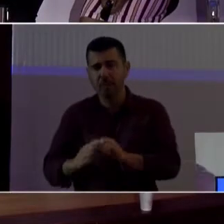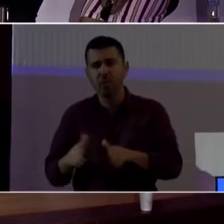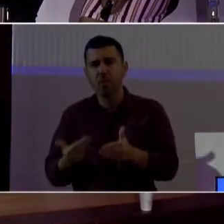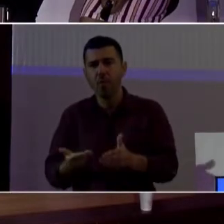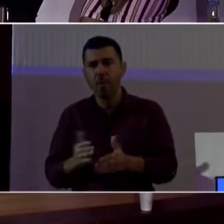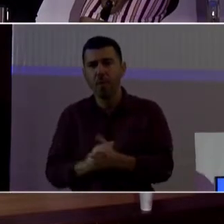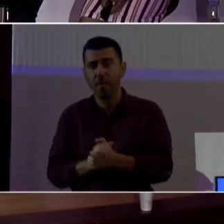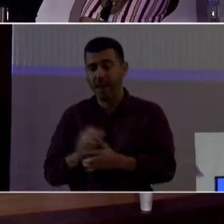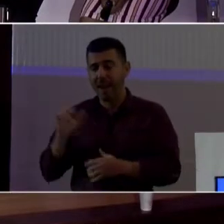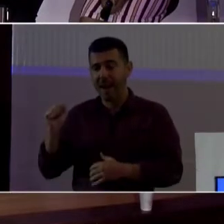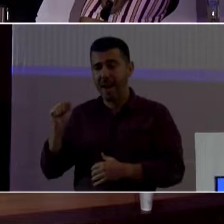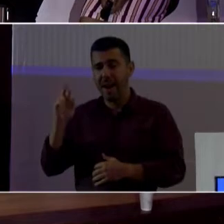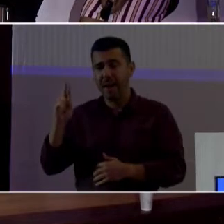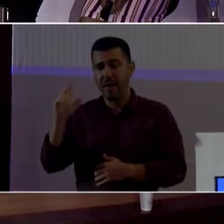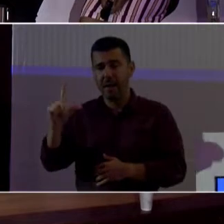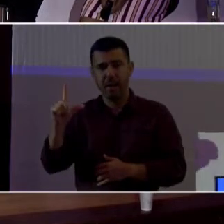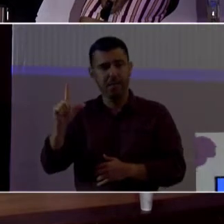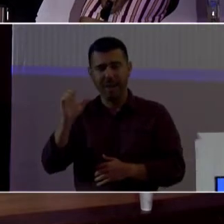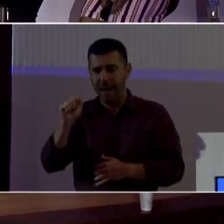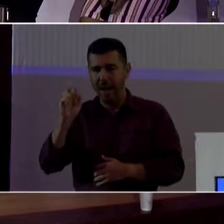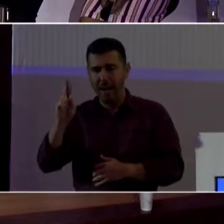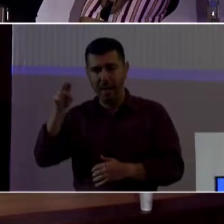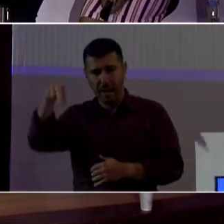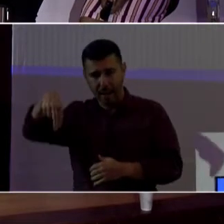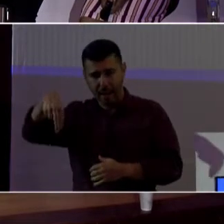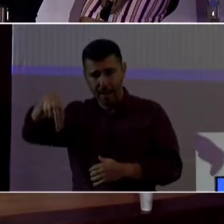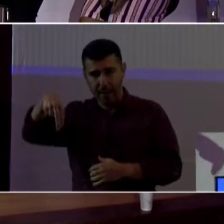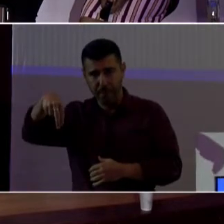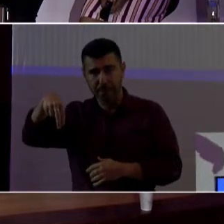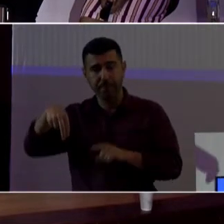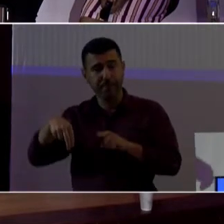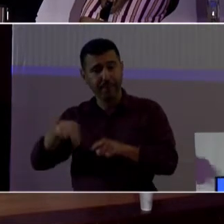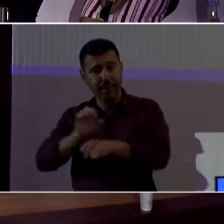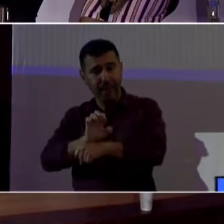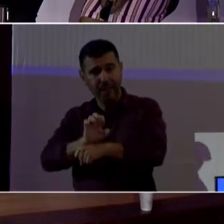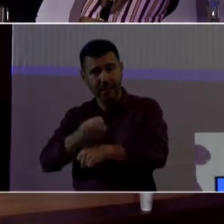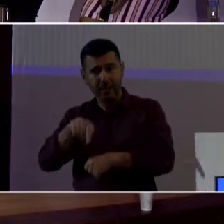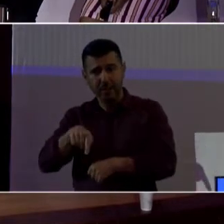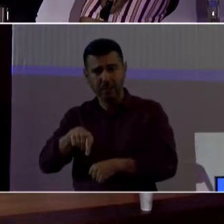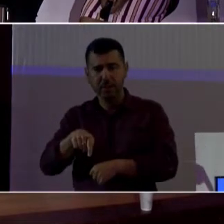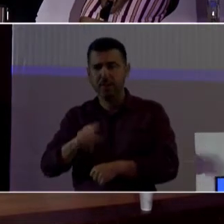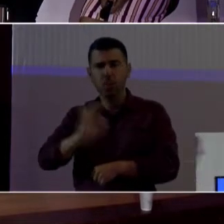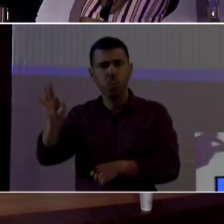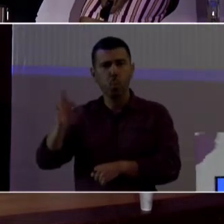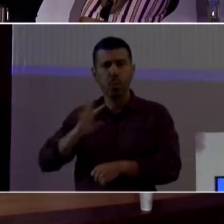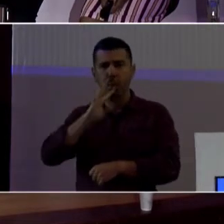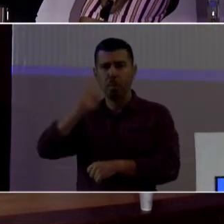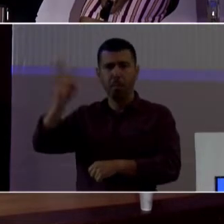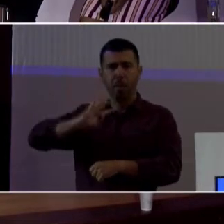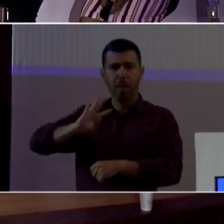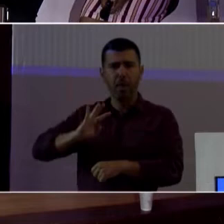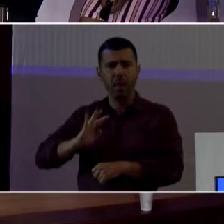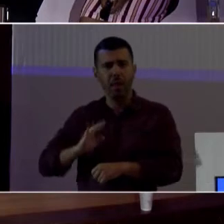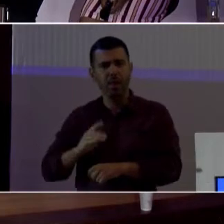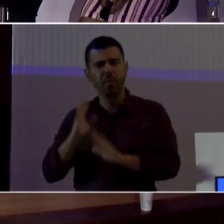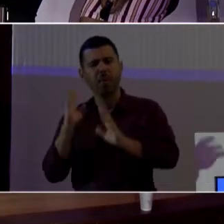la ARN ha estado siempre con nosotros. Nunca nos ha dejado solos, no nos ha